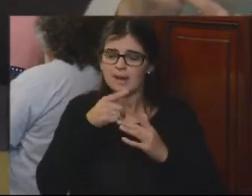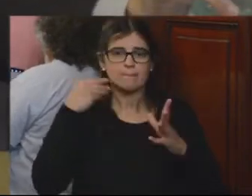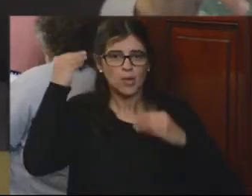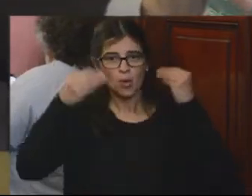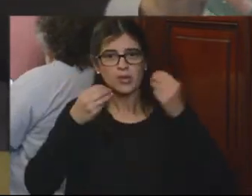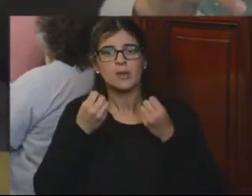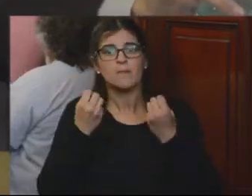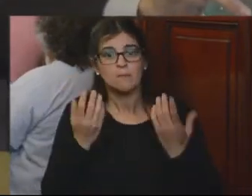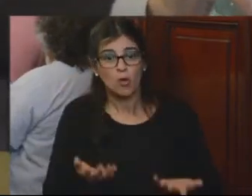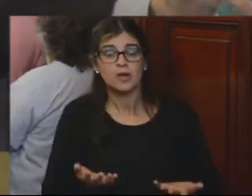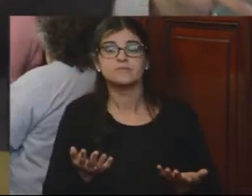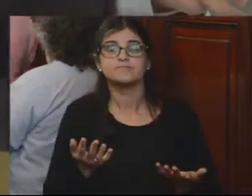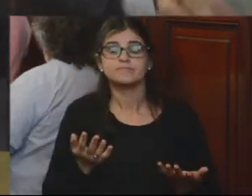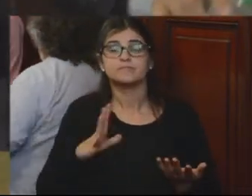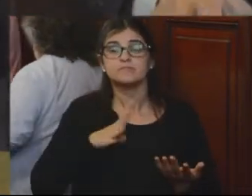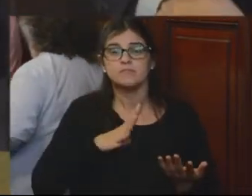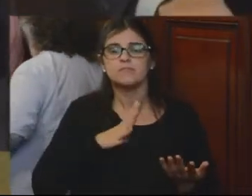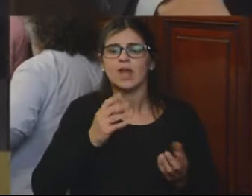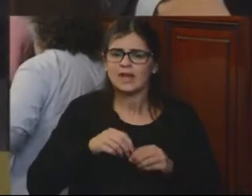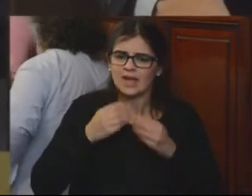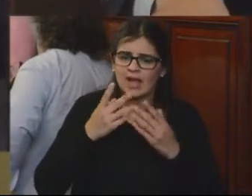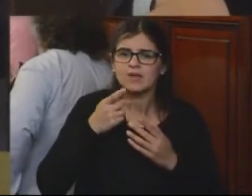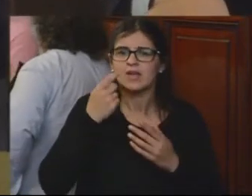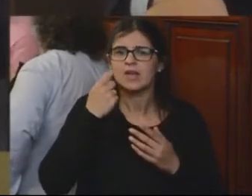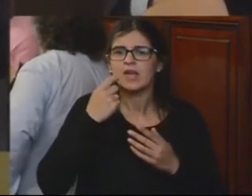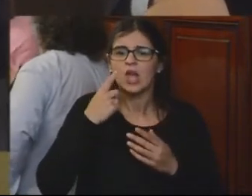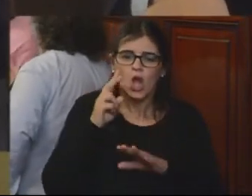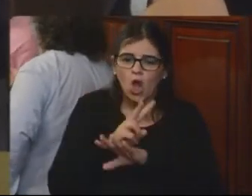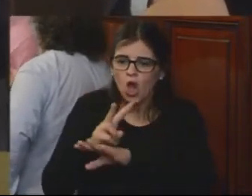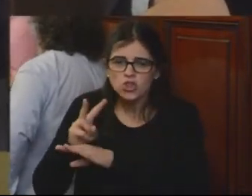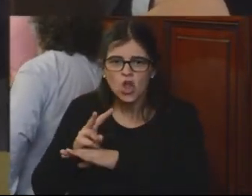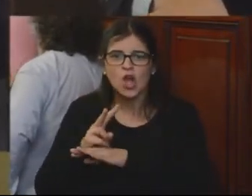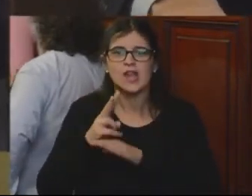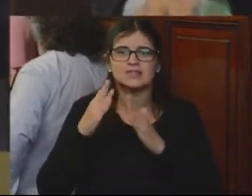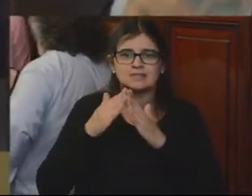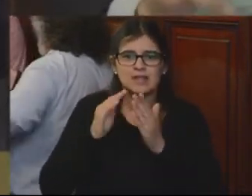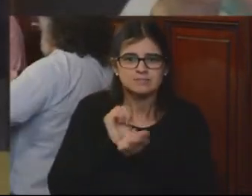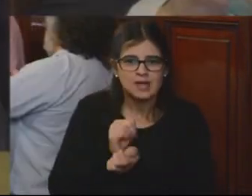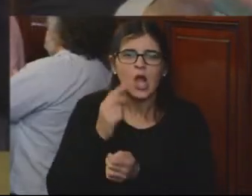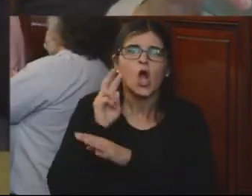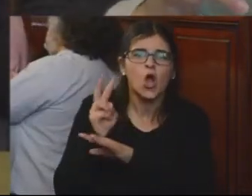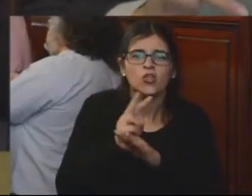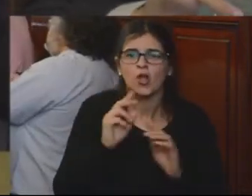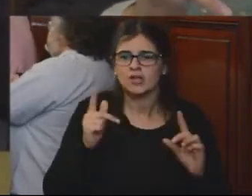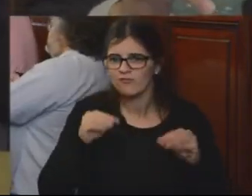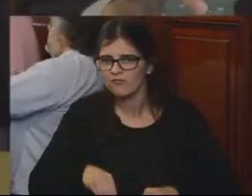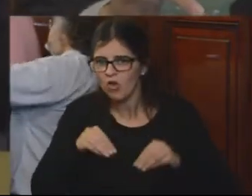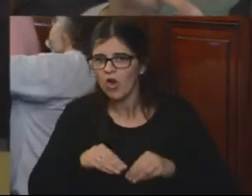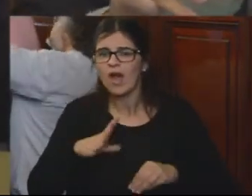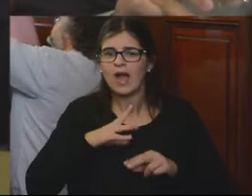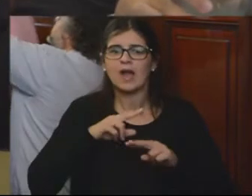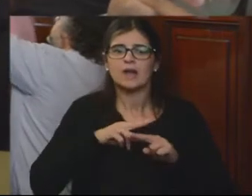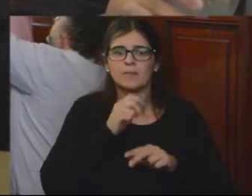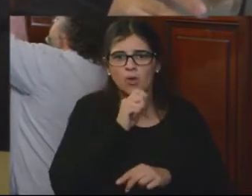especialmente porque existen graves deficiencias en el control de las prisiones domiciliarias reiteradamente periodistas y